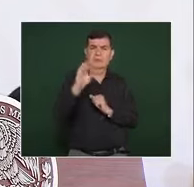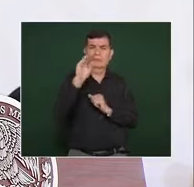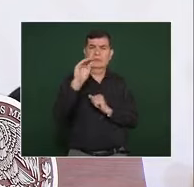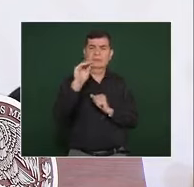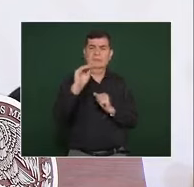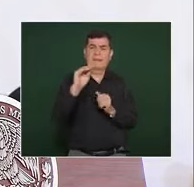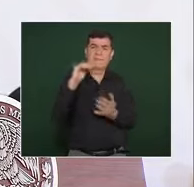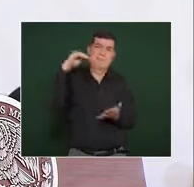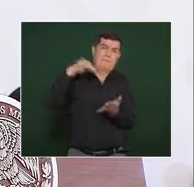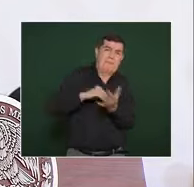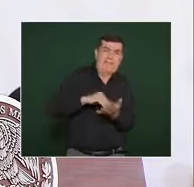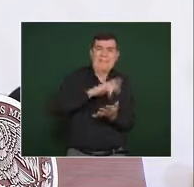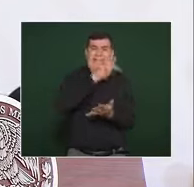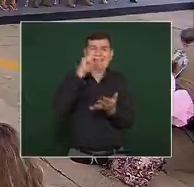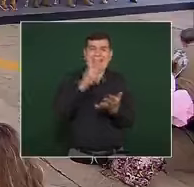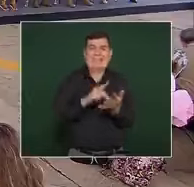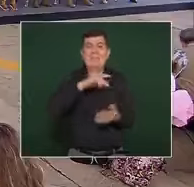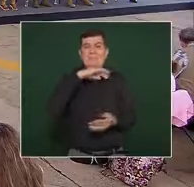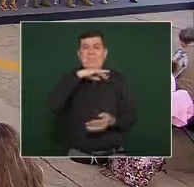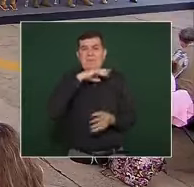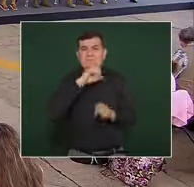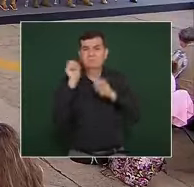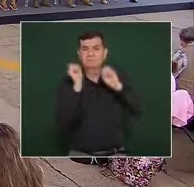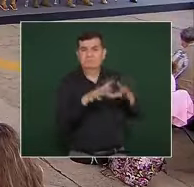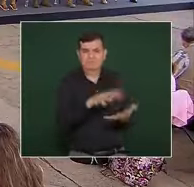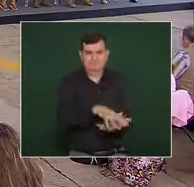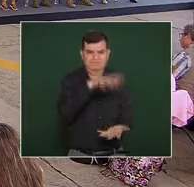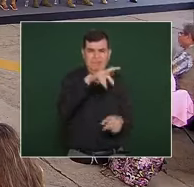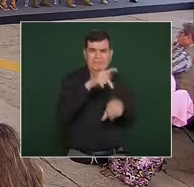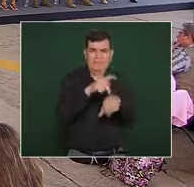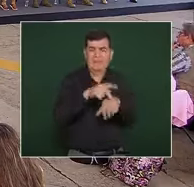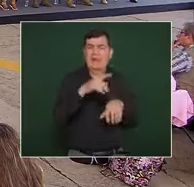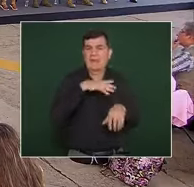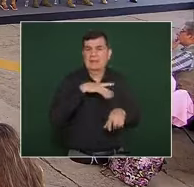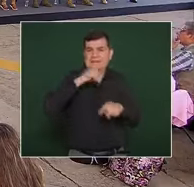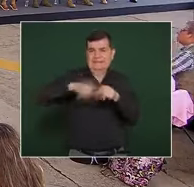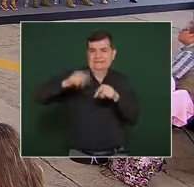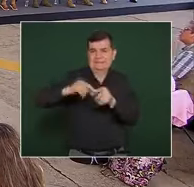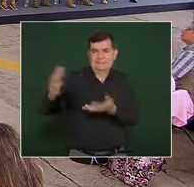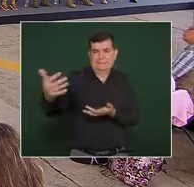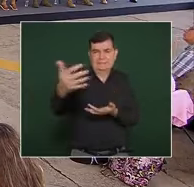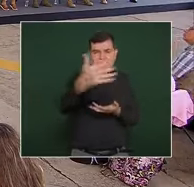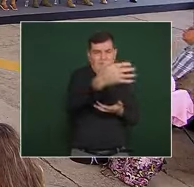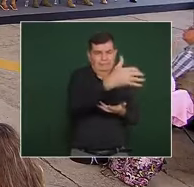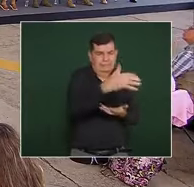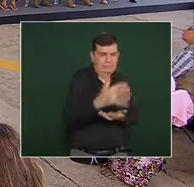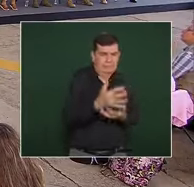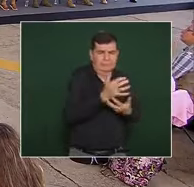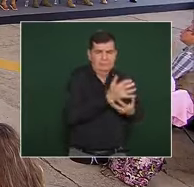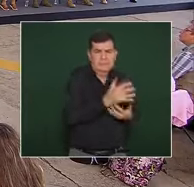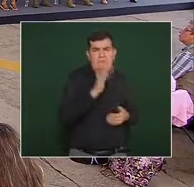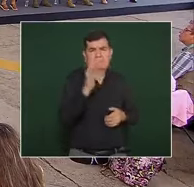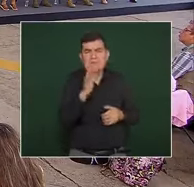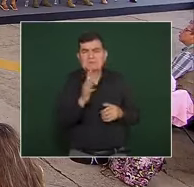882,590 toneladas de basura y escombro retiradas de las calles, lo que equivale